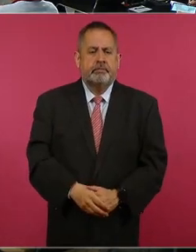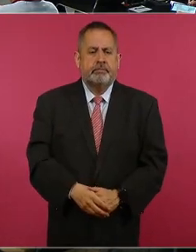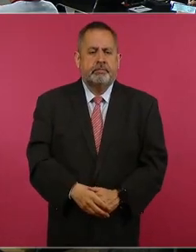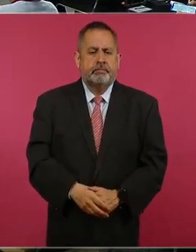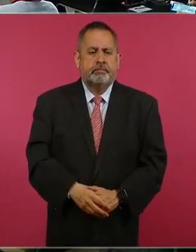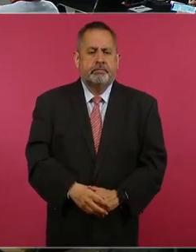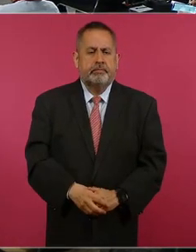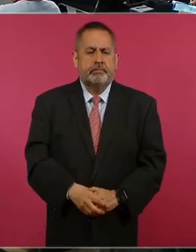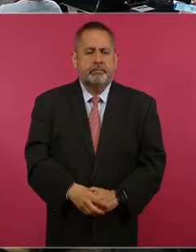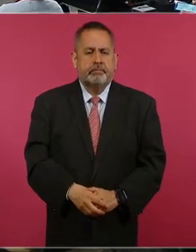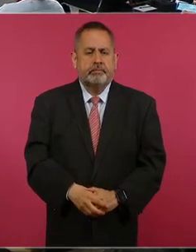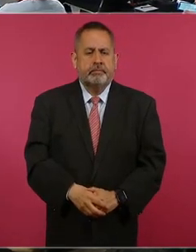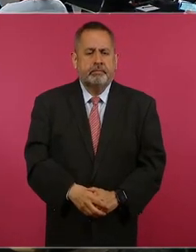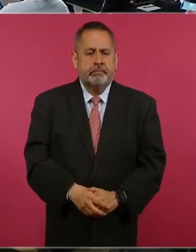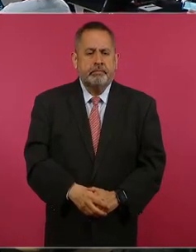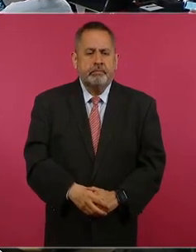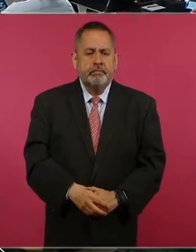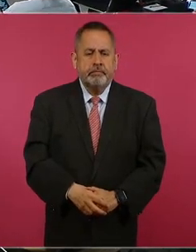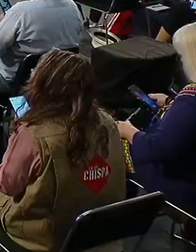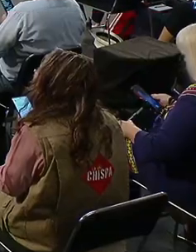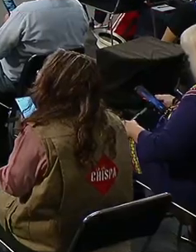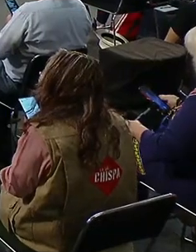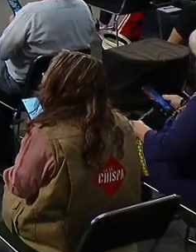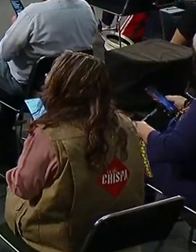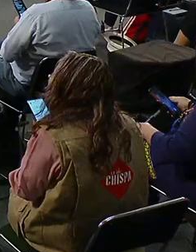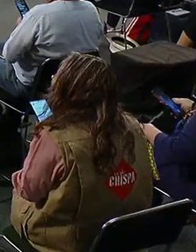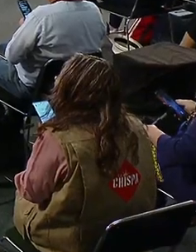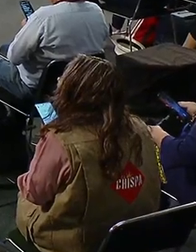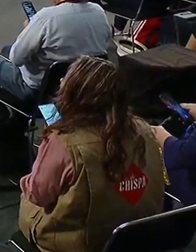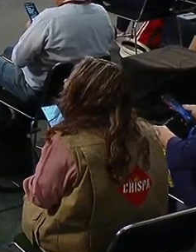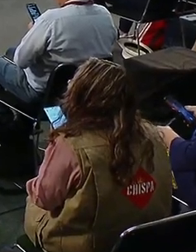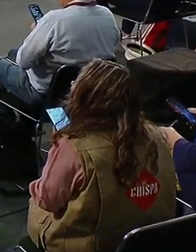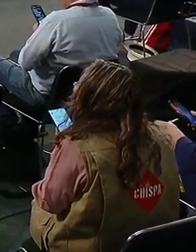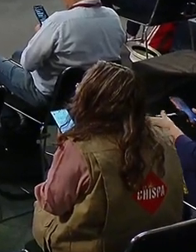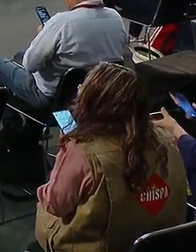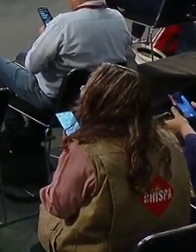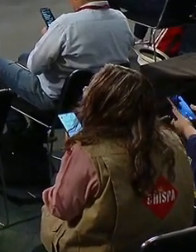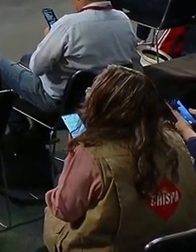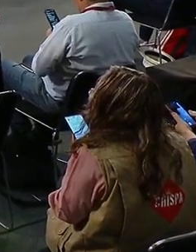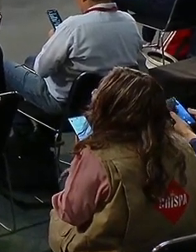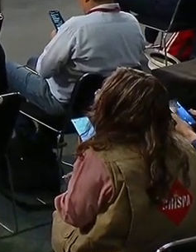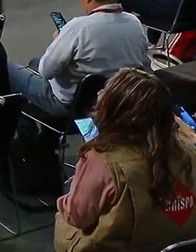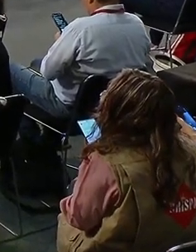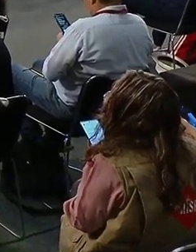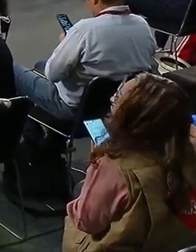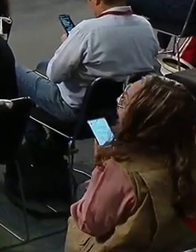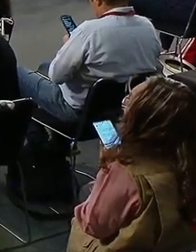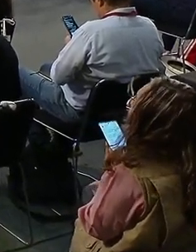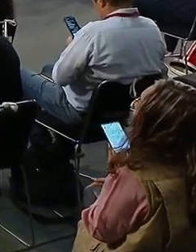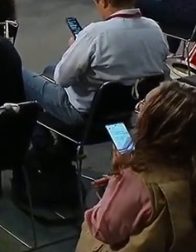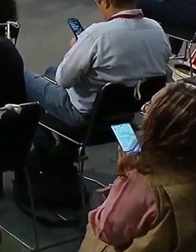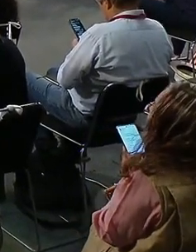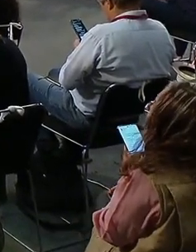Mira, esto es homicidios en Tamaulipas en los últimos tiempos.